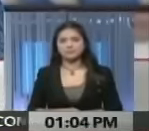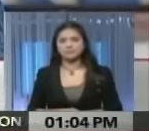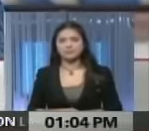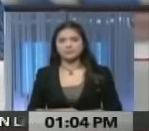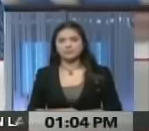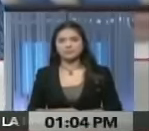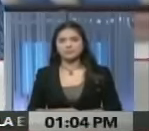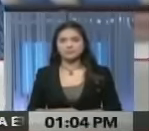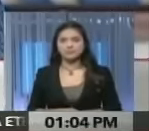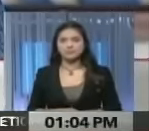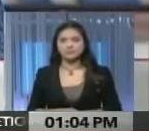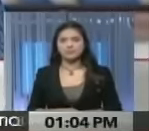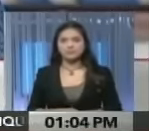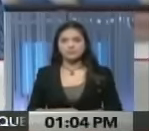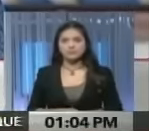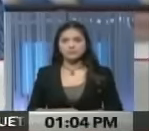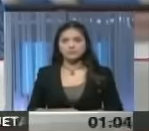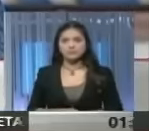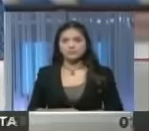un